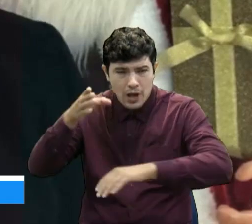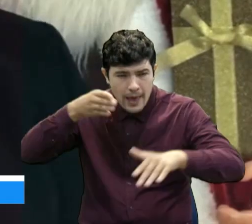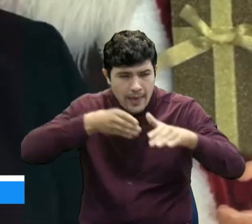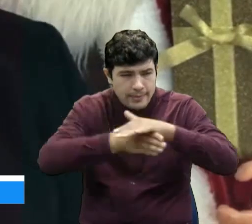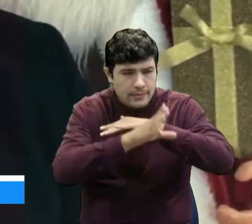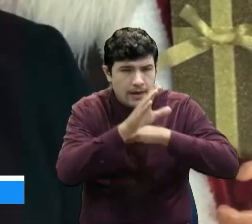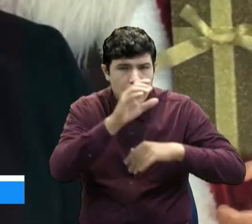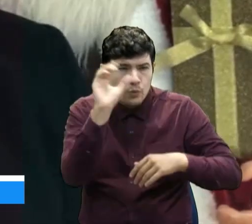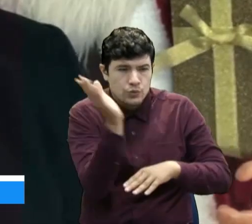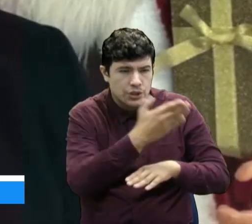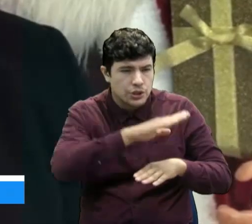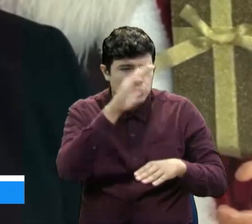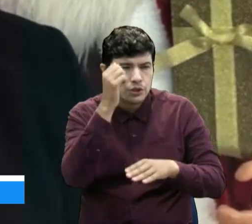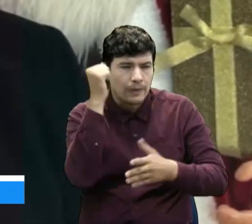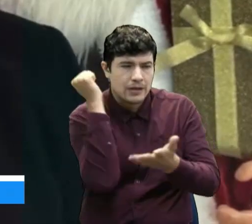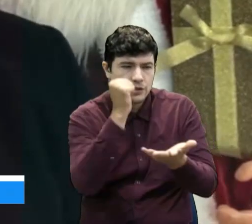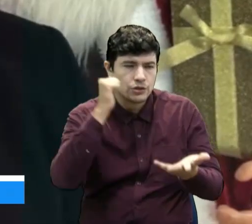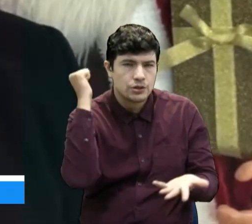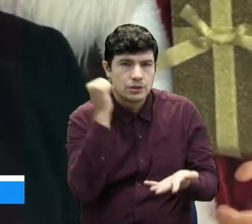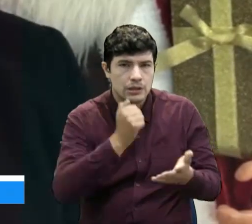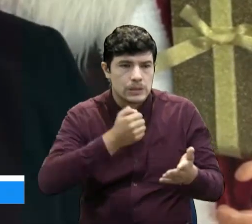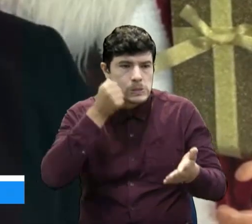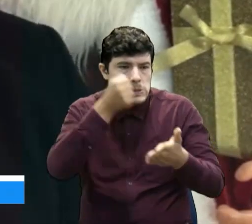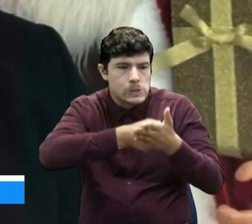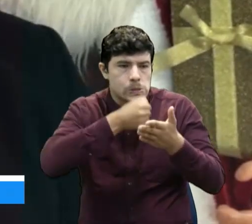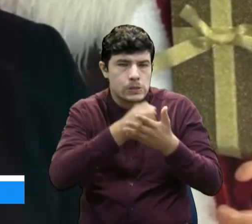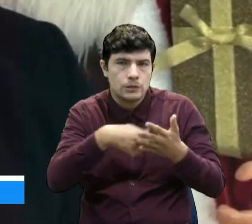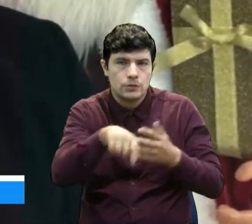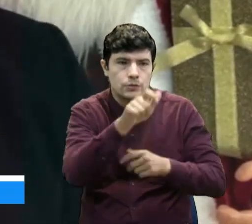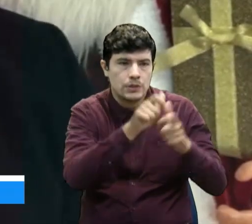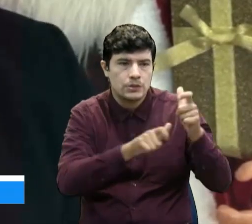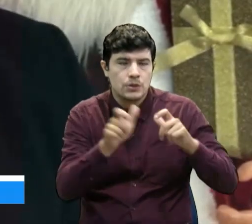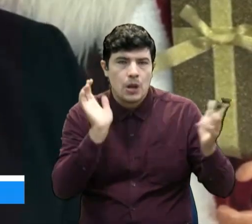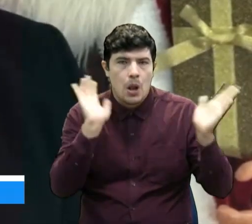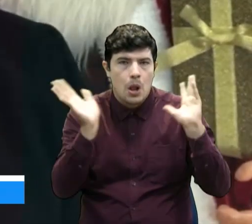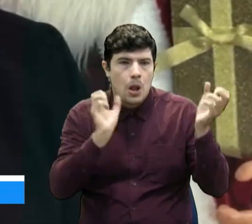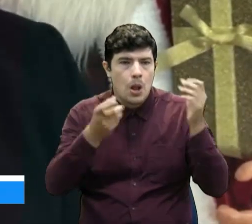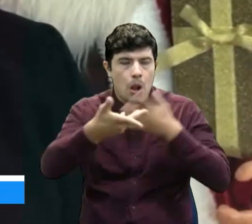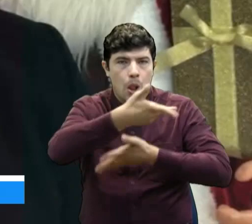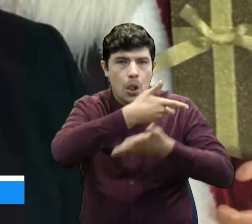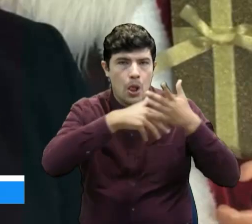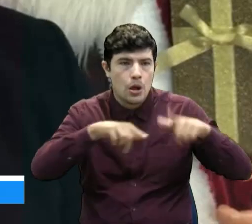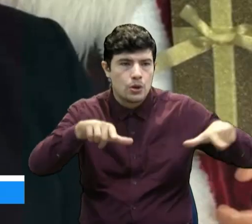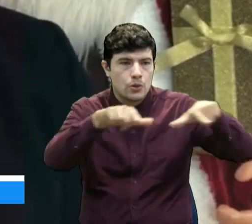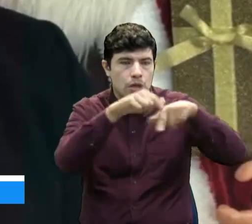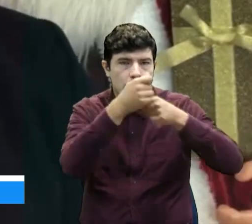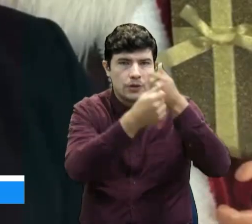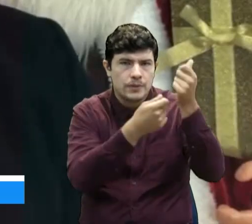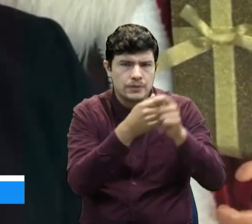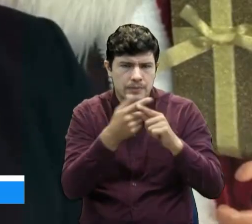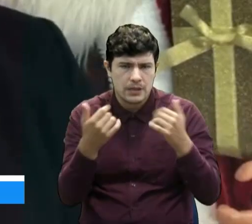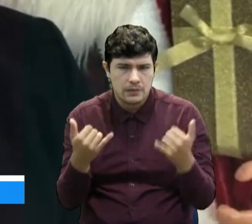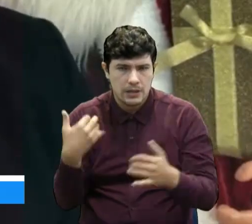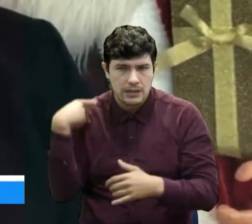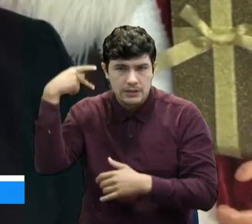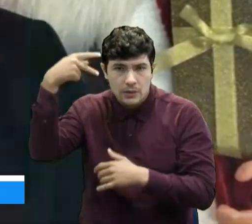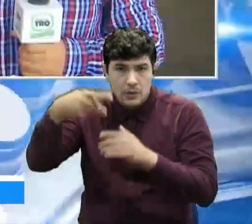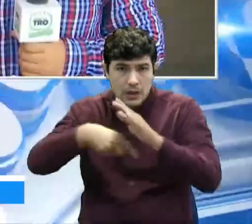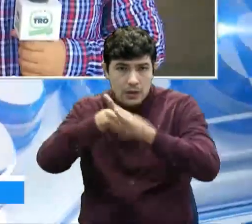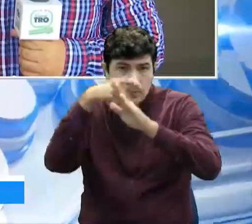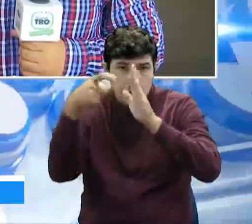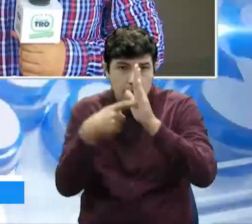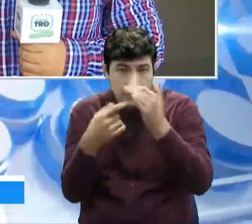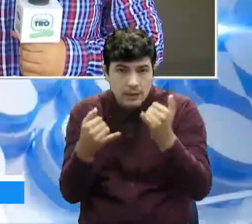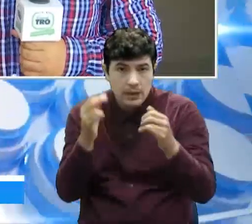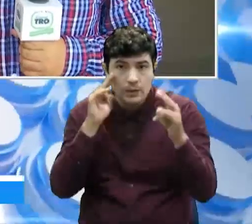cuchillos, machetes, tratando de intimidar y amenazar a clientes que departían en un establecimiento comercial. La historia completa nos la tiene